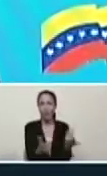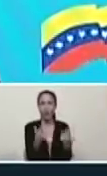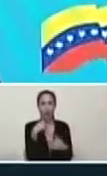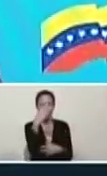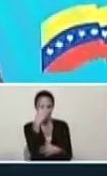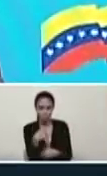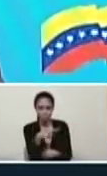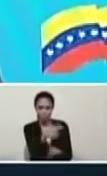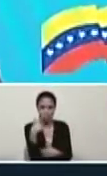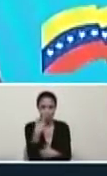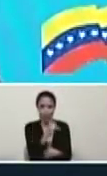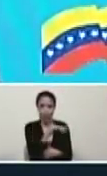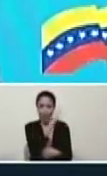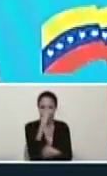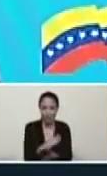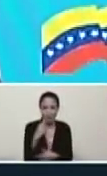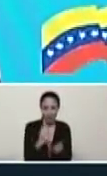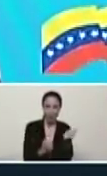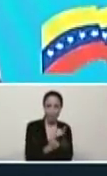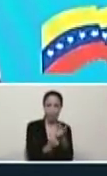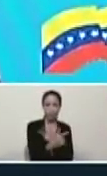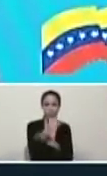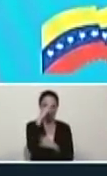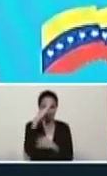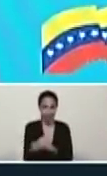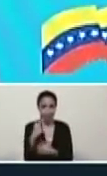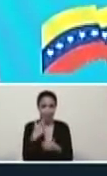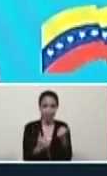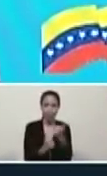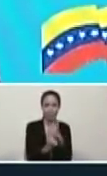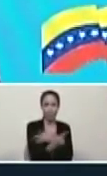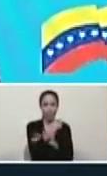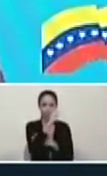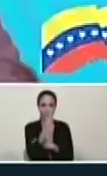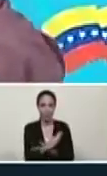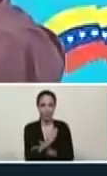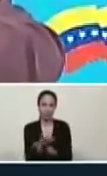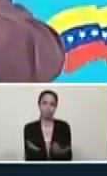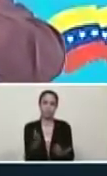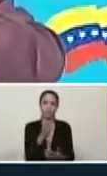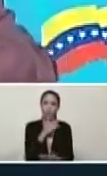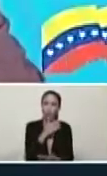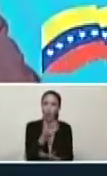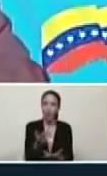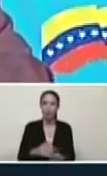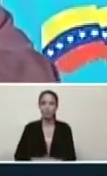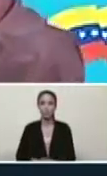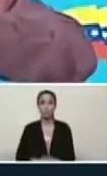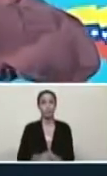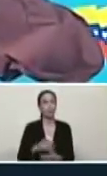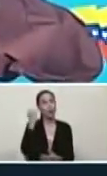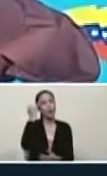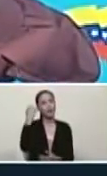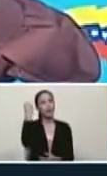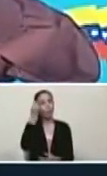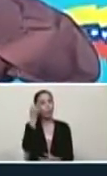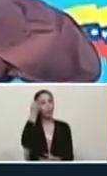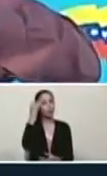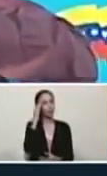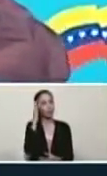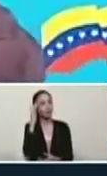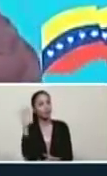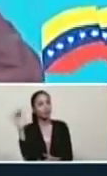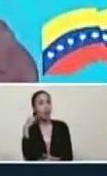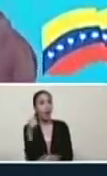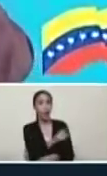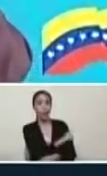pobres de Brasil? ¿Con las fuerzas militares de Brasil? Yo me imagino el escenario que él da la orden de